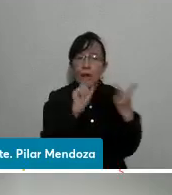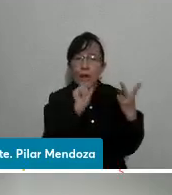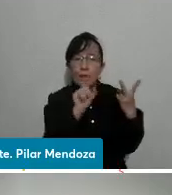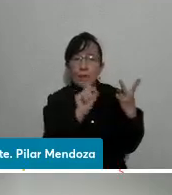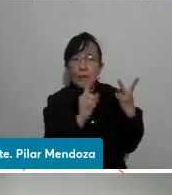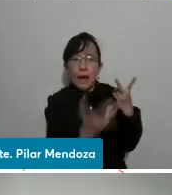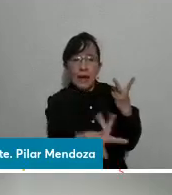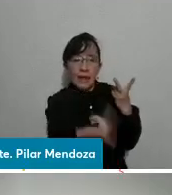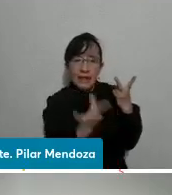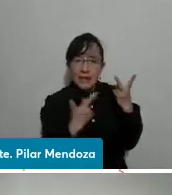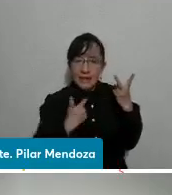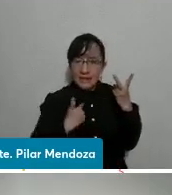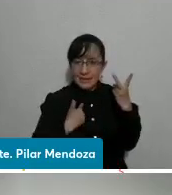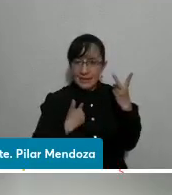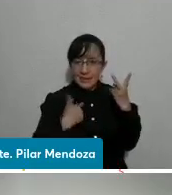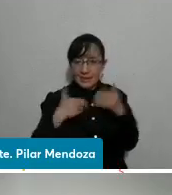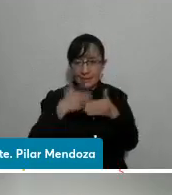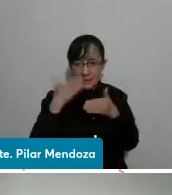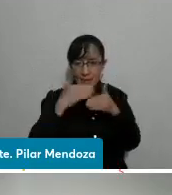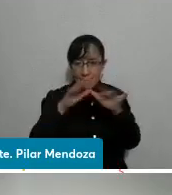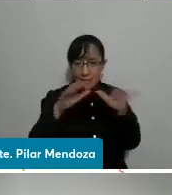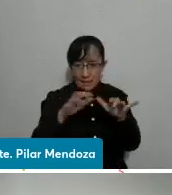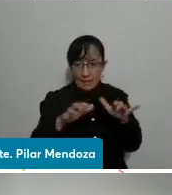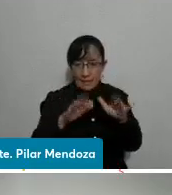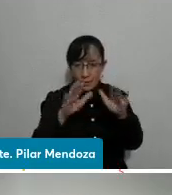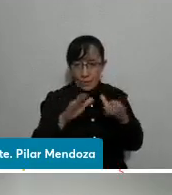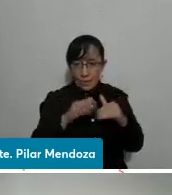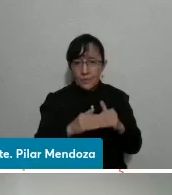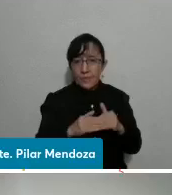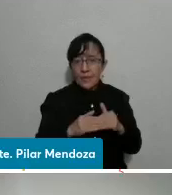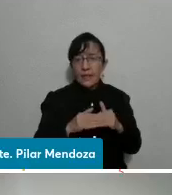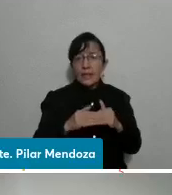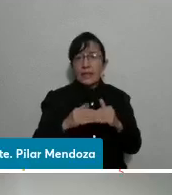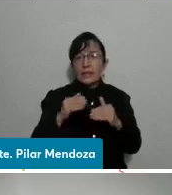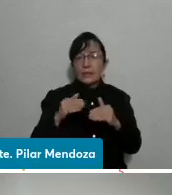Cuando empiezan las actividades, la retroalimentación muchas